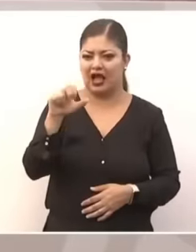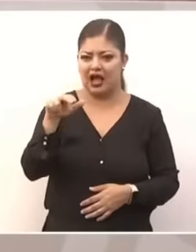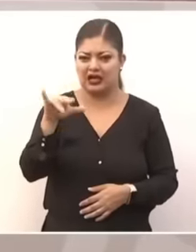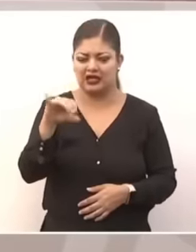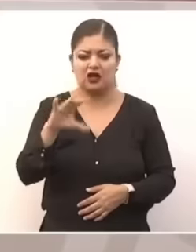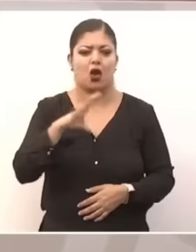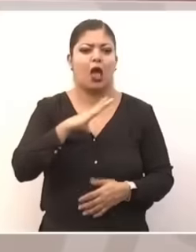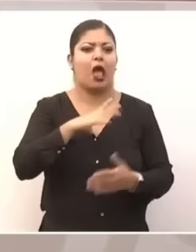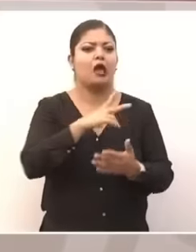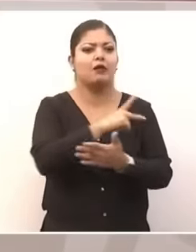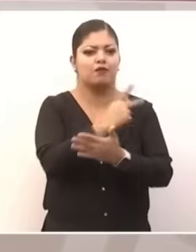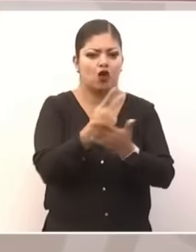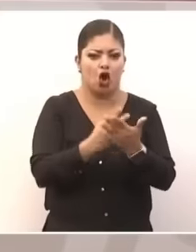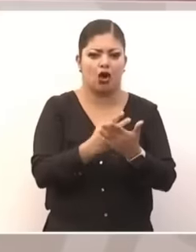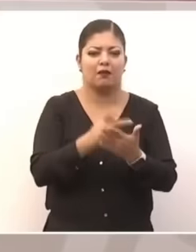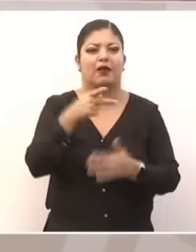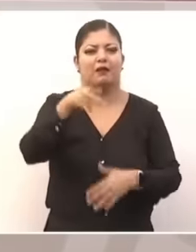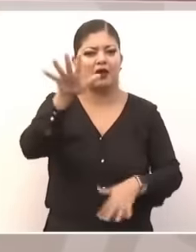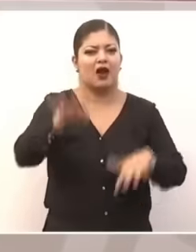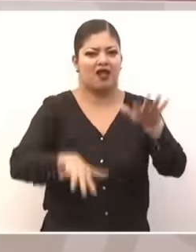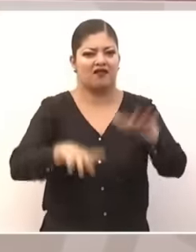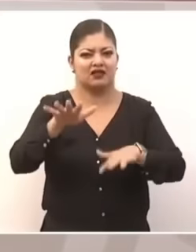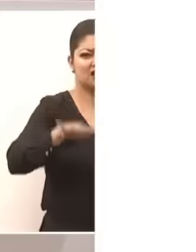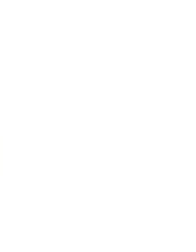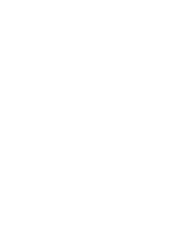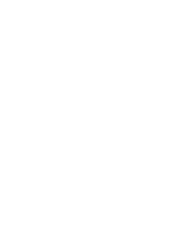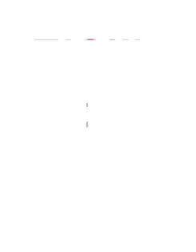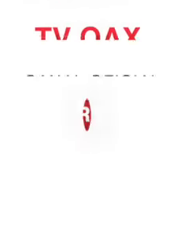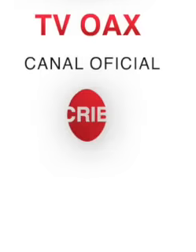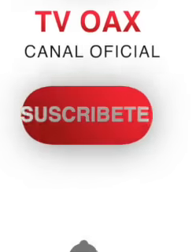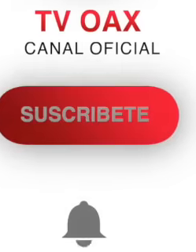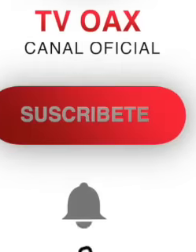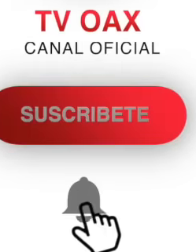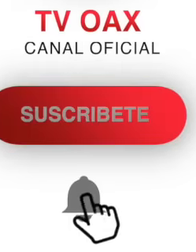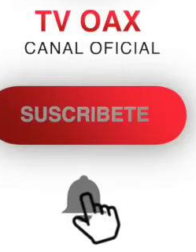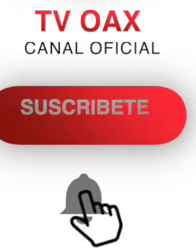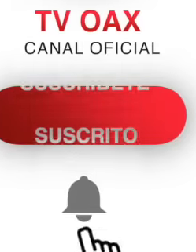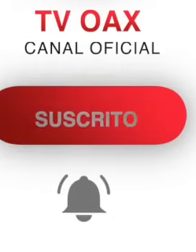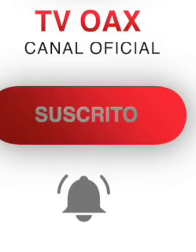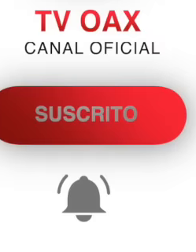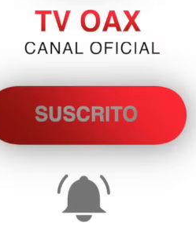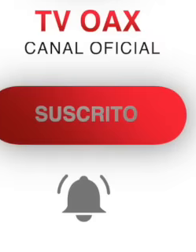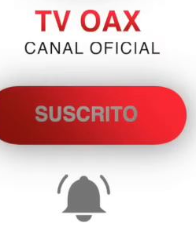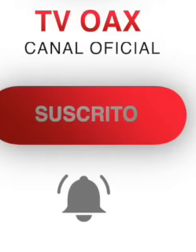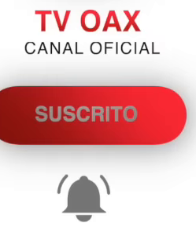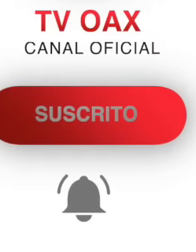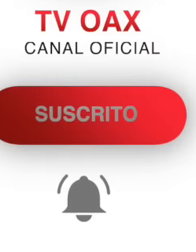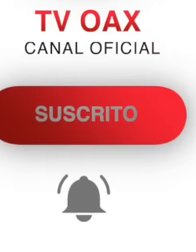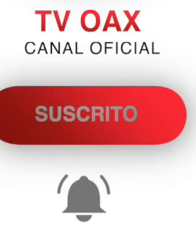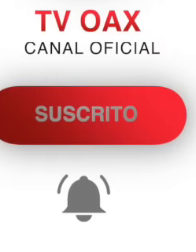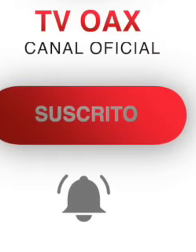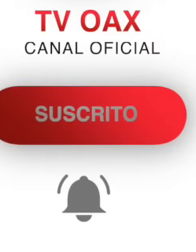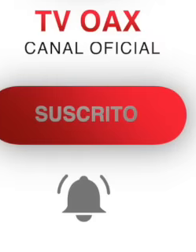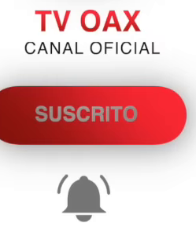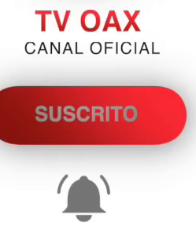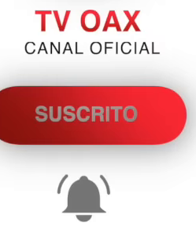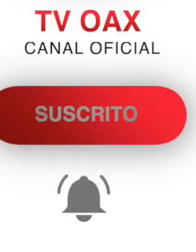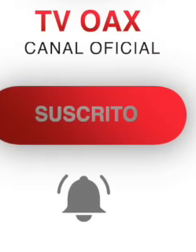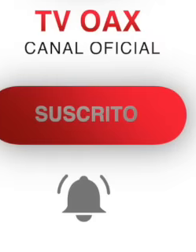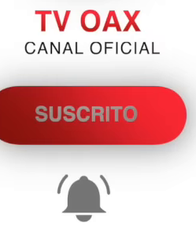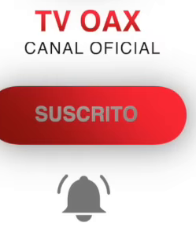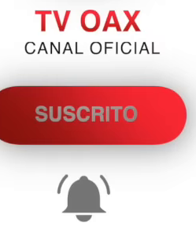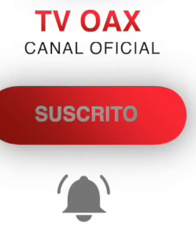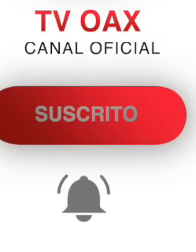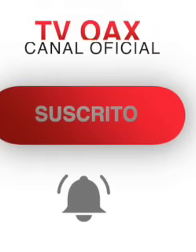programas, pero a veces no se conoce con tanto detalle obras, programas tan importantes como el que